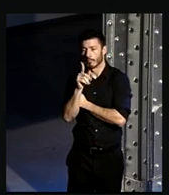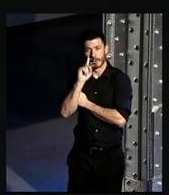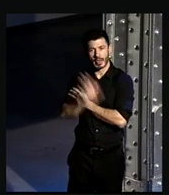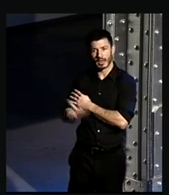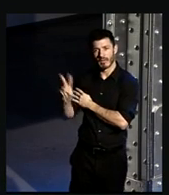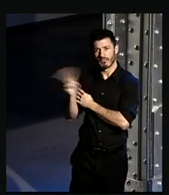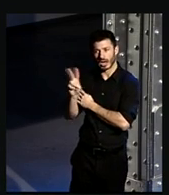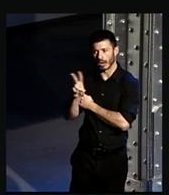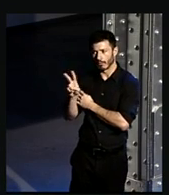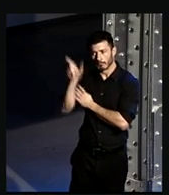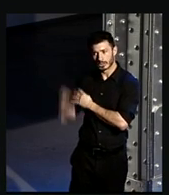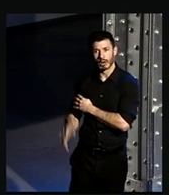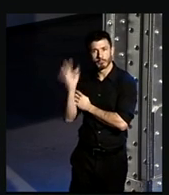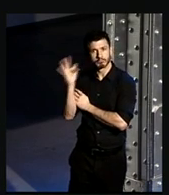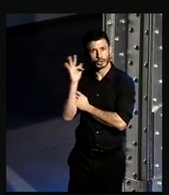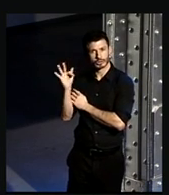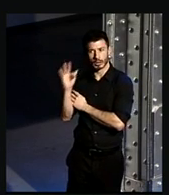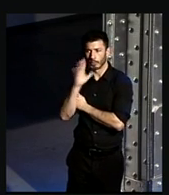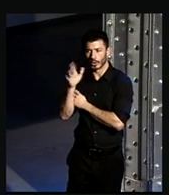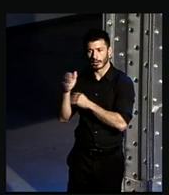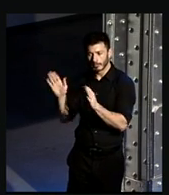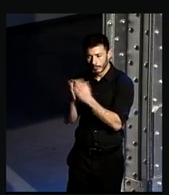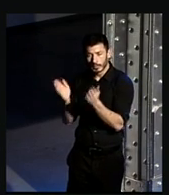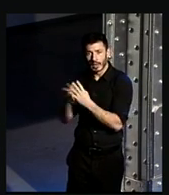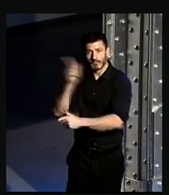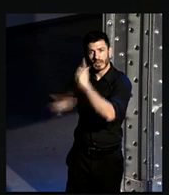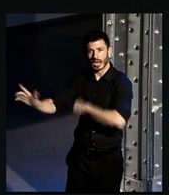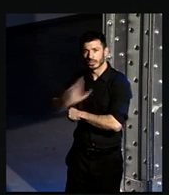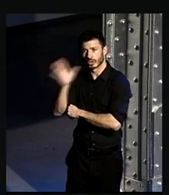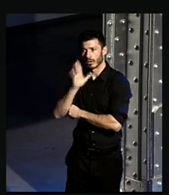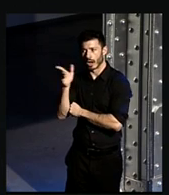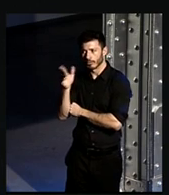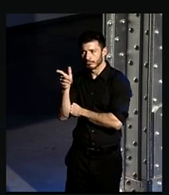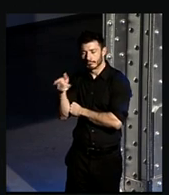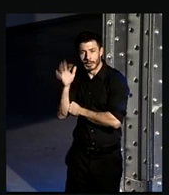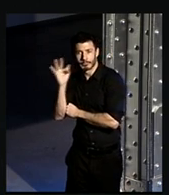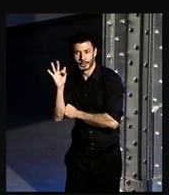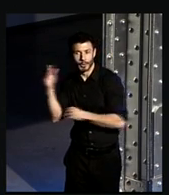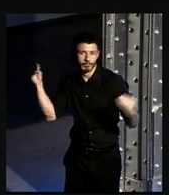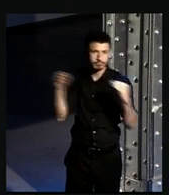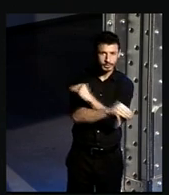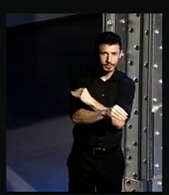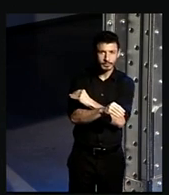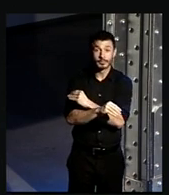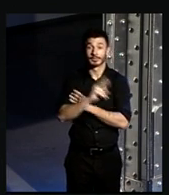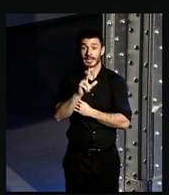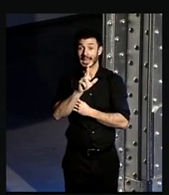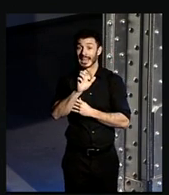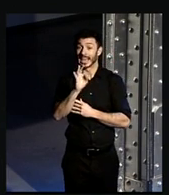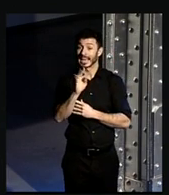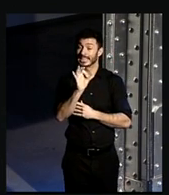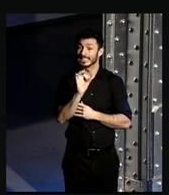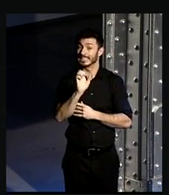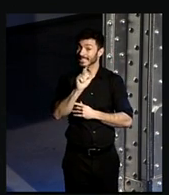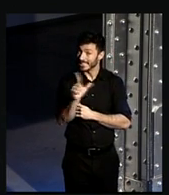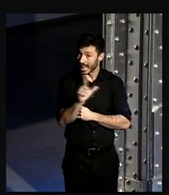por esas primeras novelas de la serie de los viajes extraordinarios y que sin duda era el interés de Hetzel al publicar la serie. Hetzel,